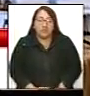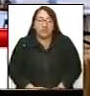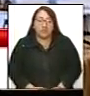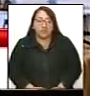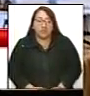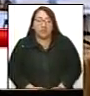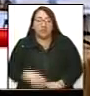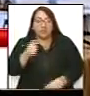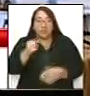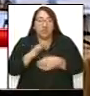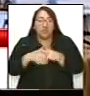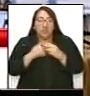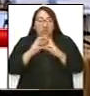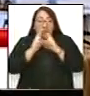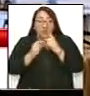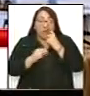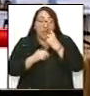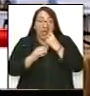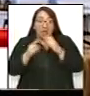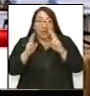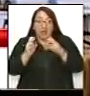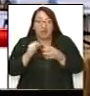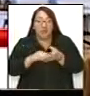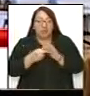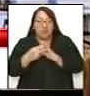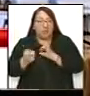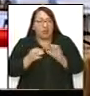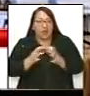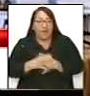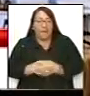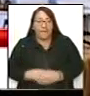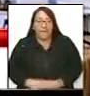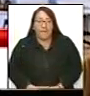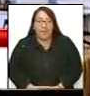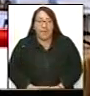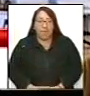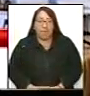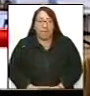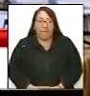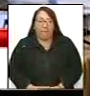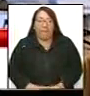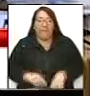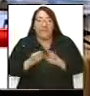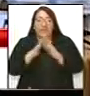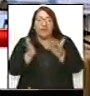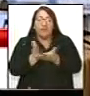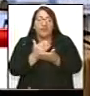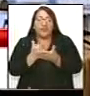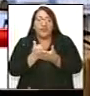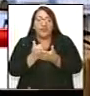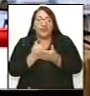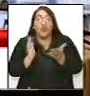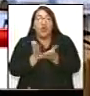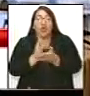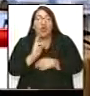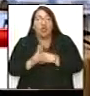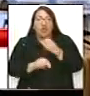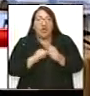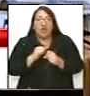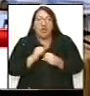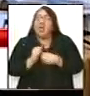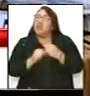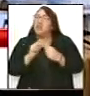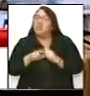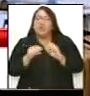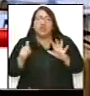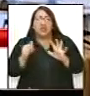demandar una respuesta. Este tema básicamente habla de el modelo de jornada escolar completa, empieza el año 2015, ¿no es cierto?,